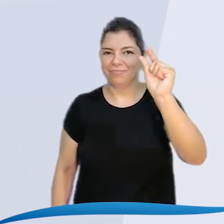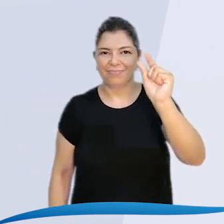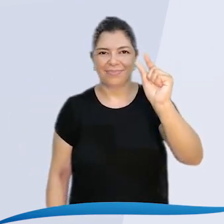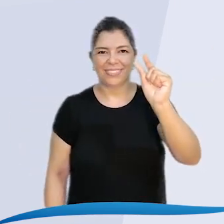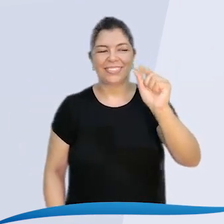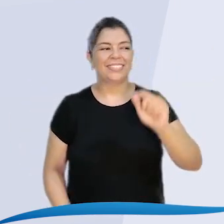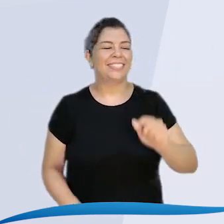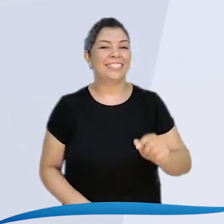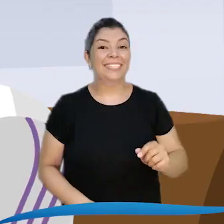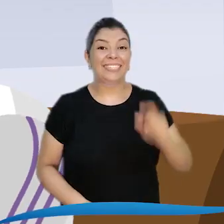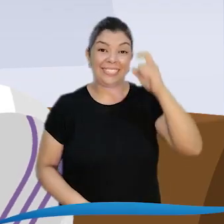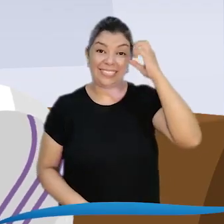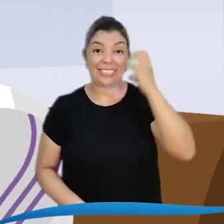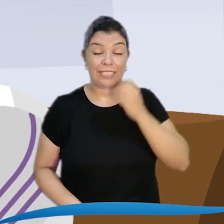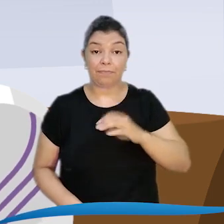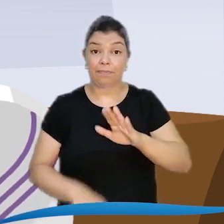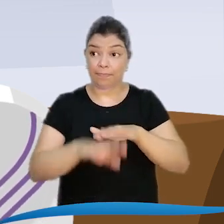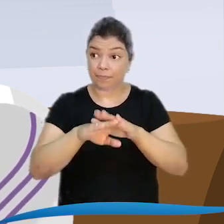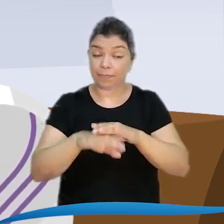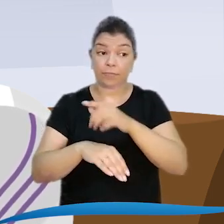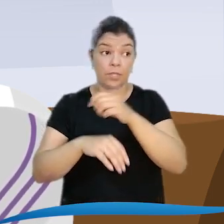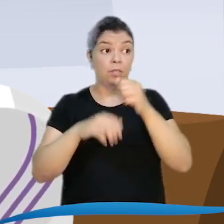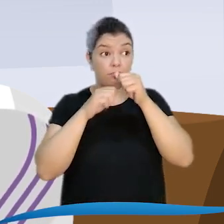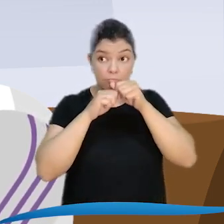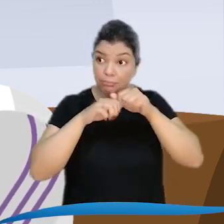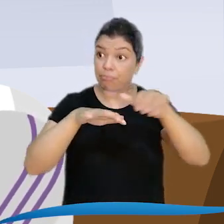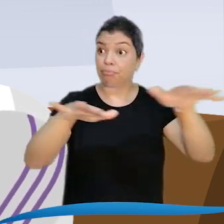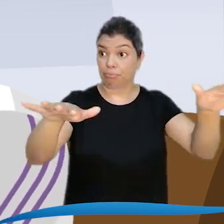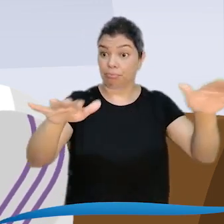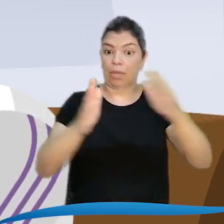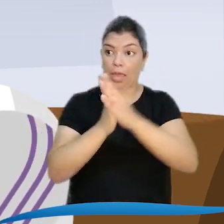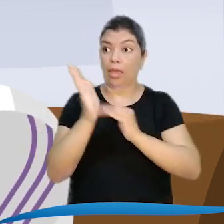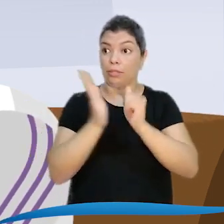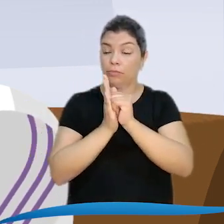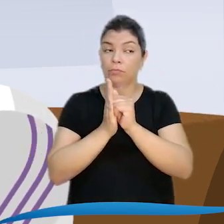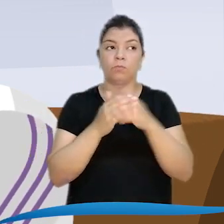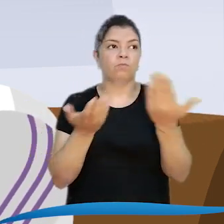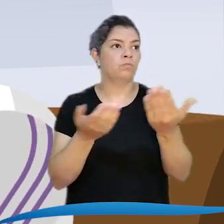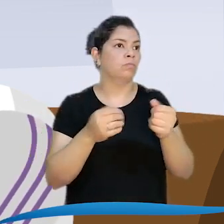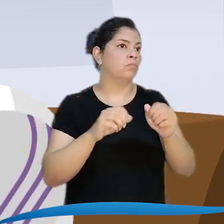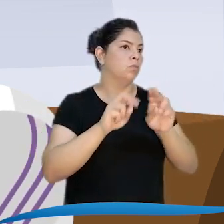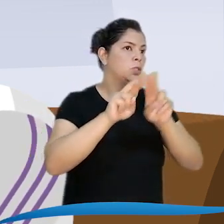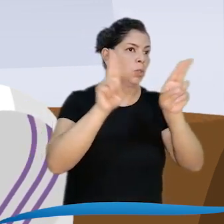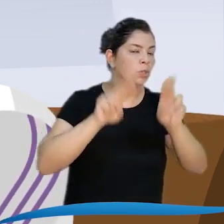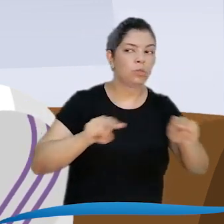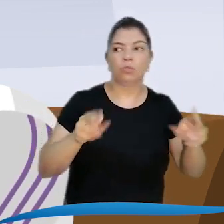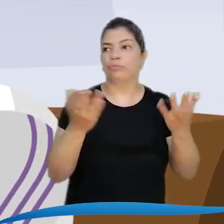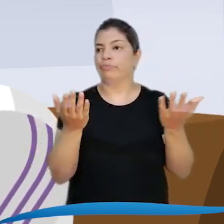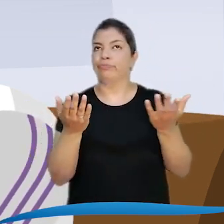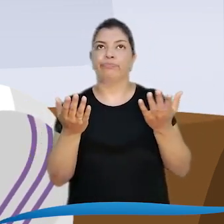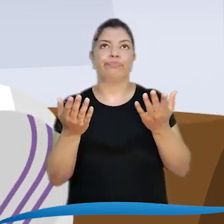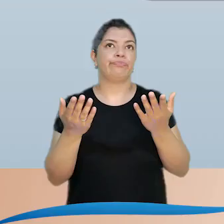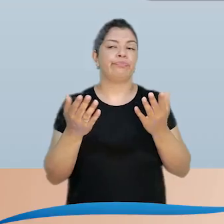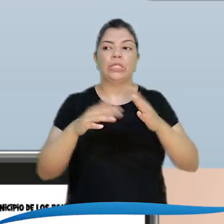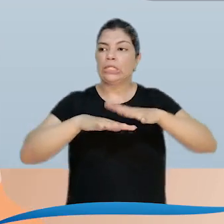mantiene en alto con orgullo. No olvidemos que este documento debe ser difundido en los canales de comunicación oficiales de la